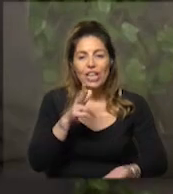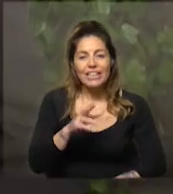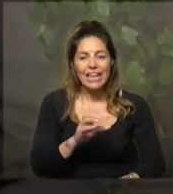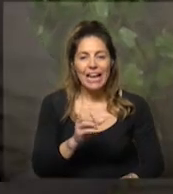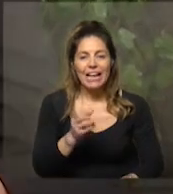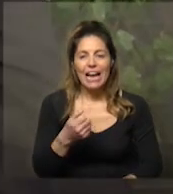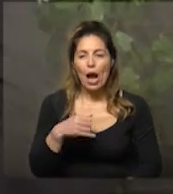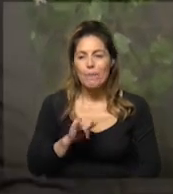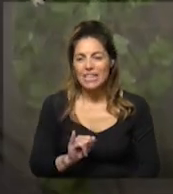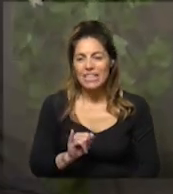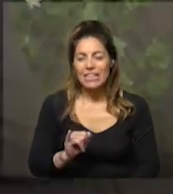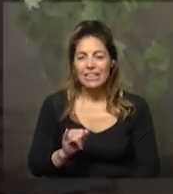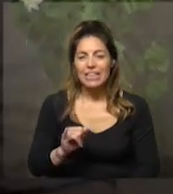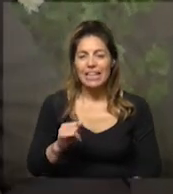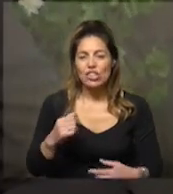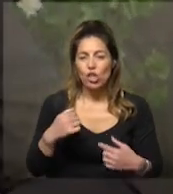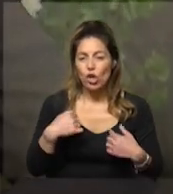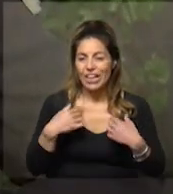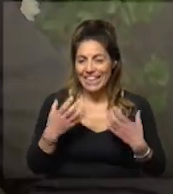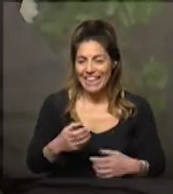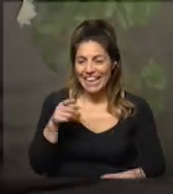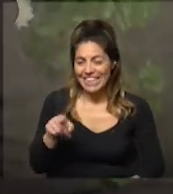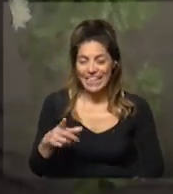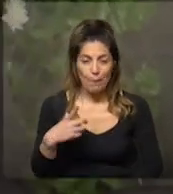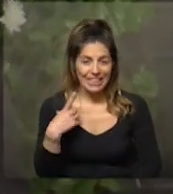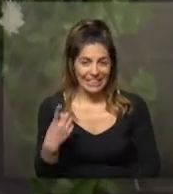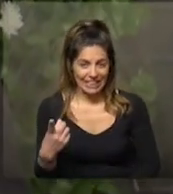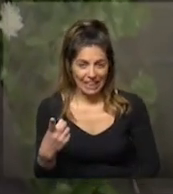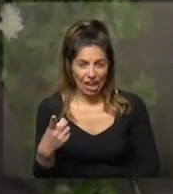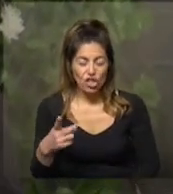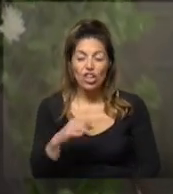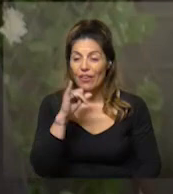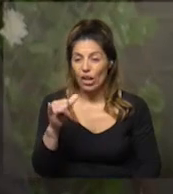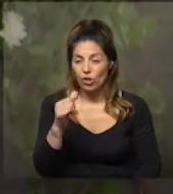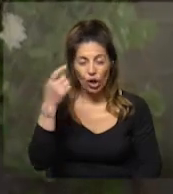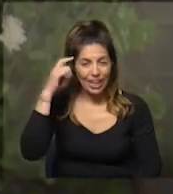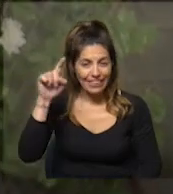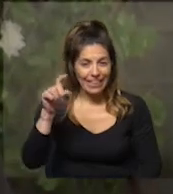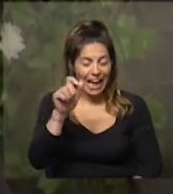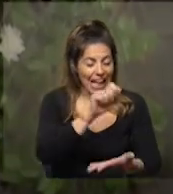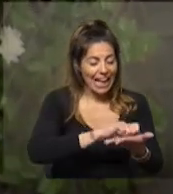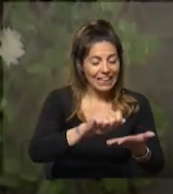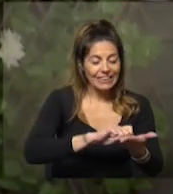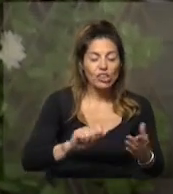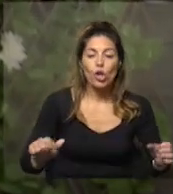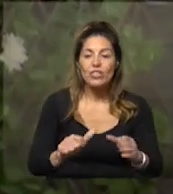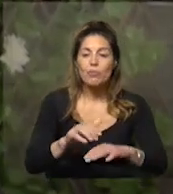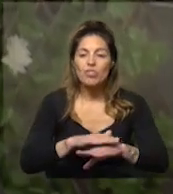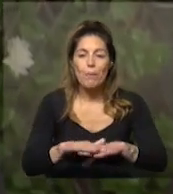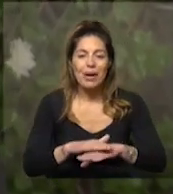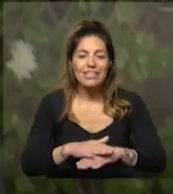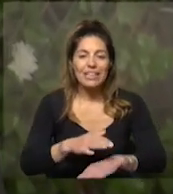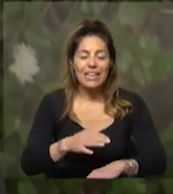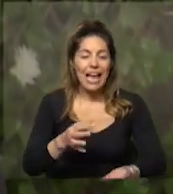dirija en esta obra. Yo ya le había contado la idea y bueno, y el texto lo fuimos armando en base a testimonios reales